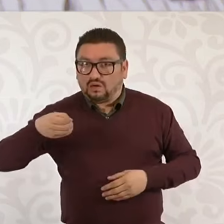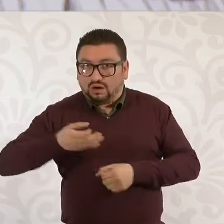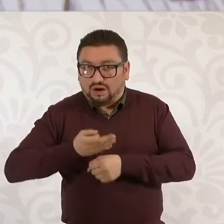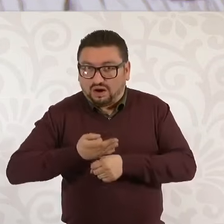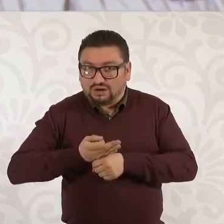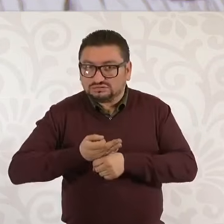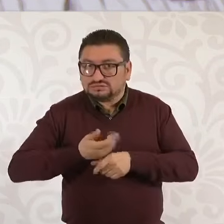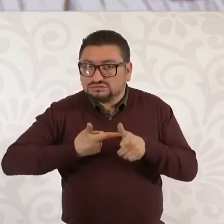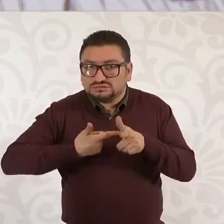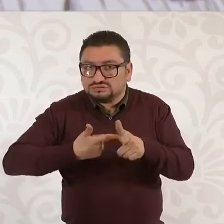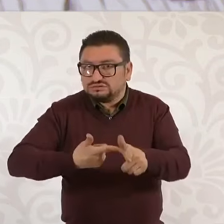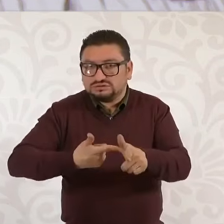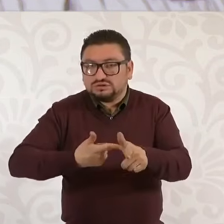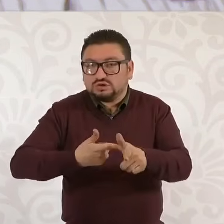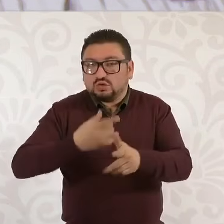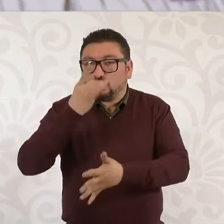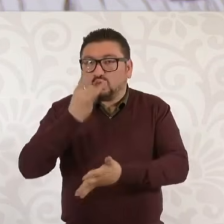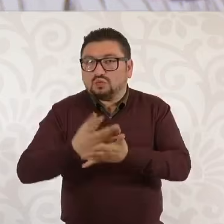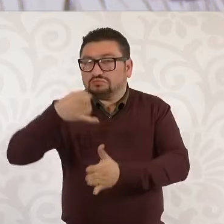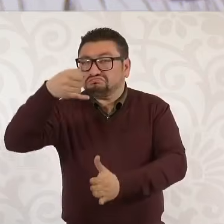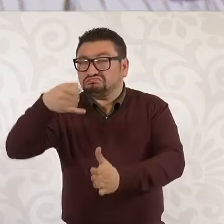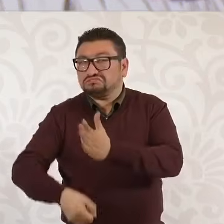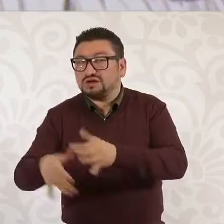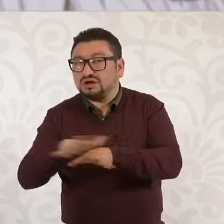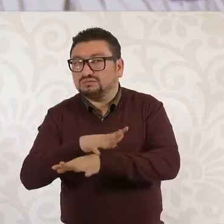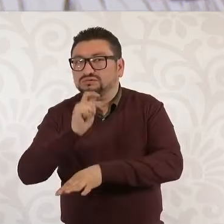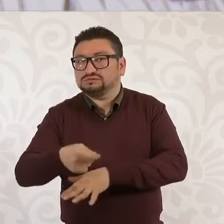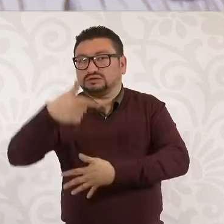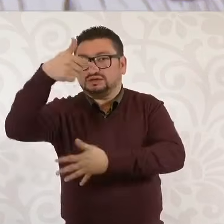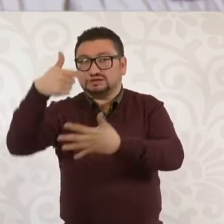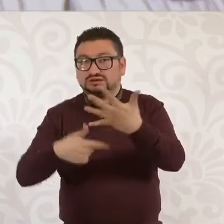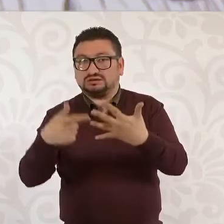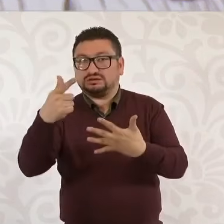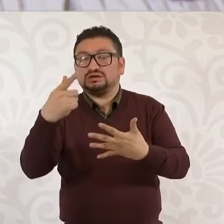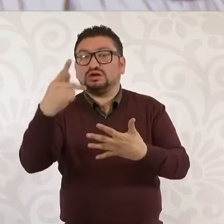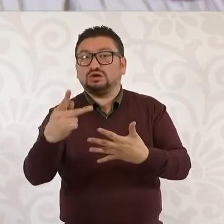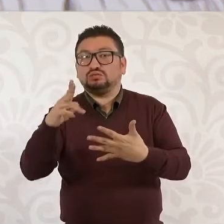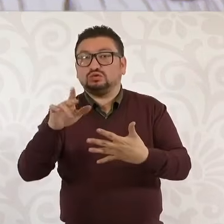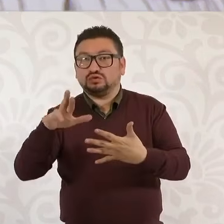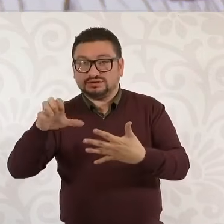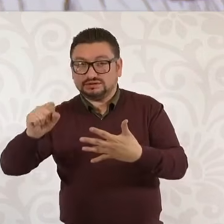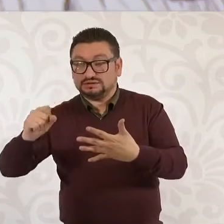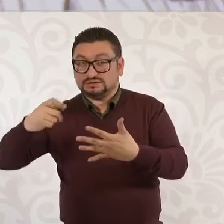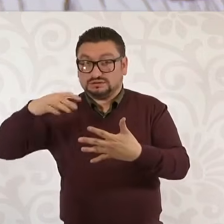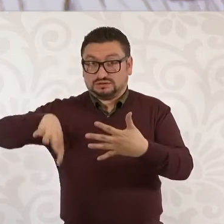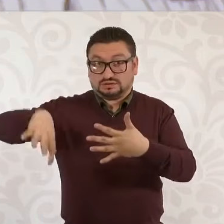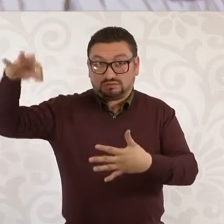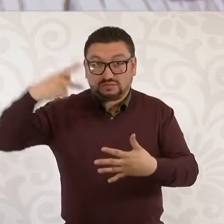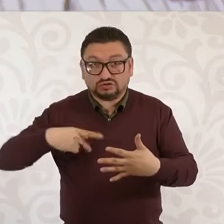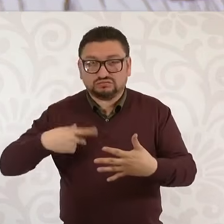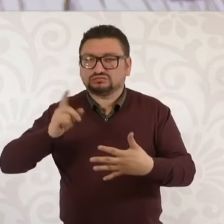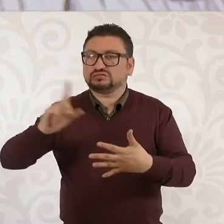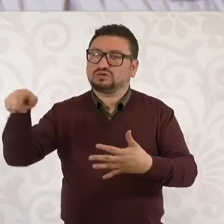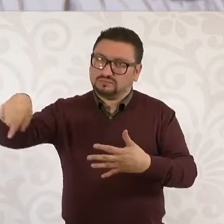El gran cambio, que es de fondo, es que en vez de listas pluris, la gente, quien quiere ser diputado, tiene que ir a buscar